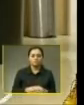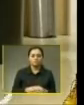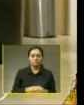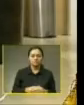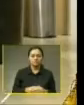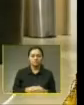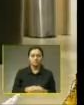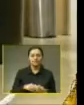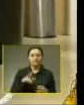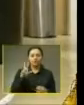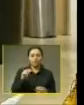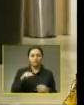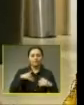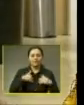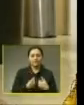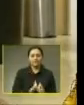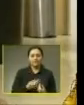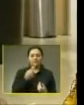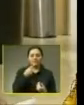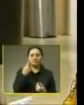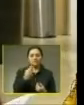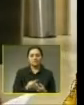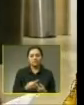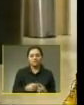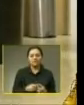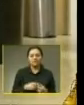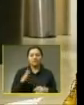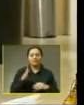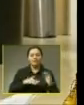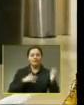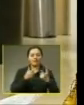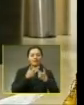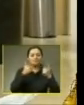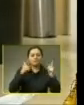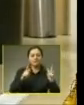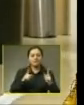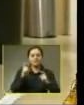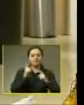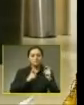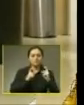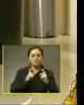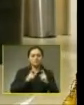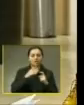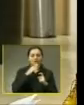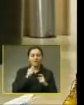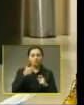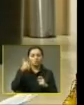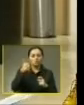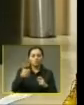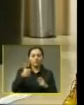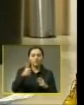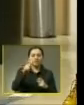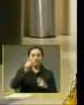No me cansaré de afirmar entonces la libertad de expresión es un bien de las